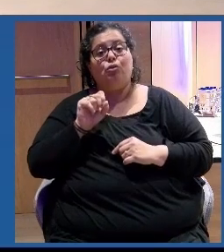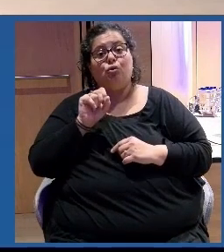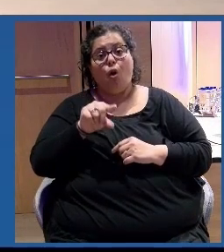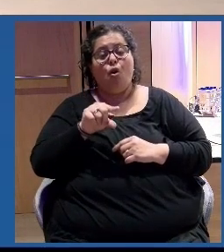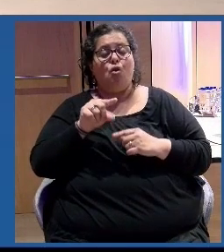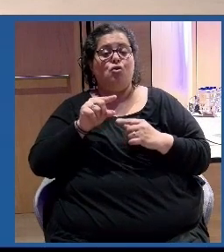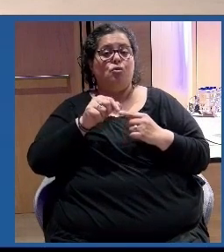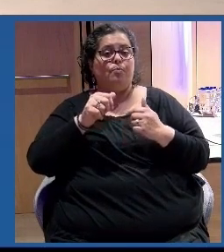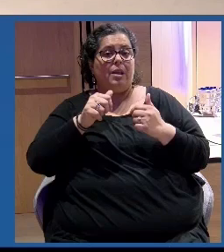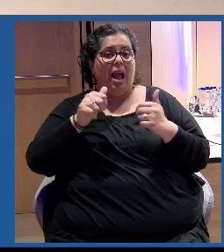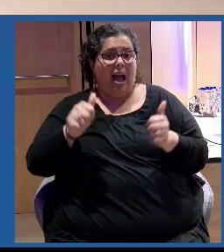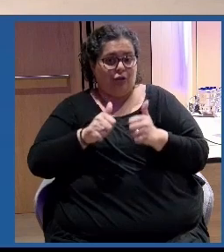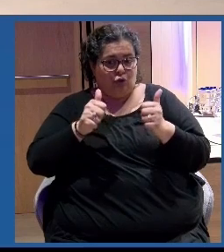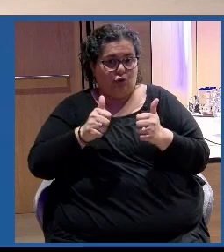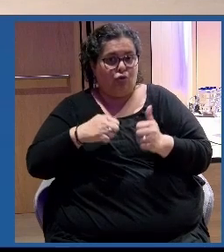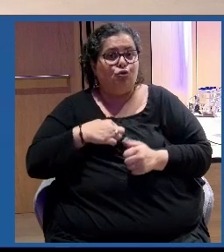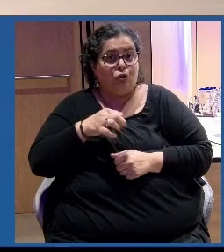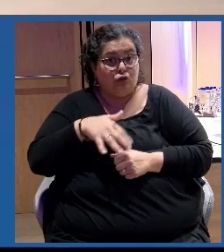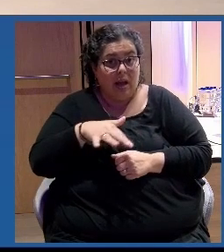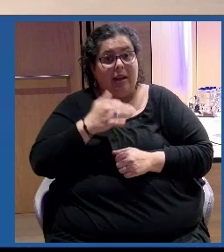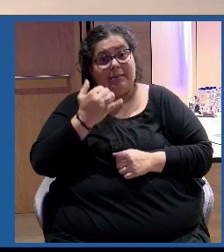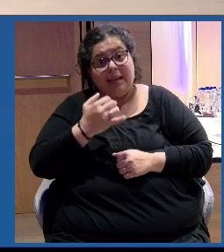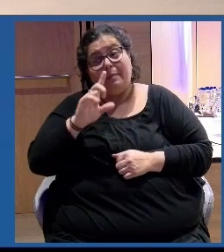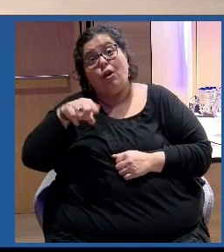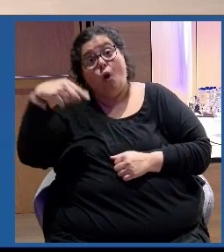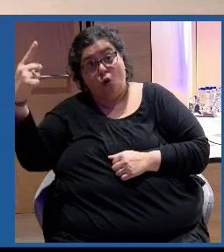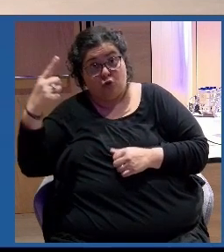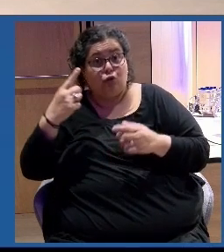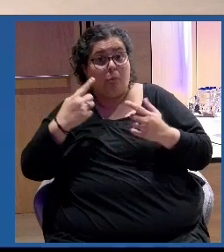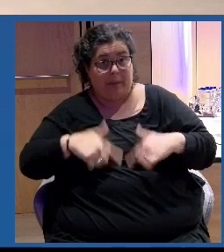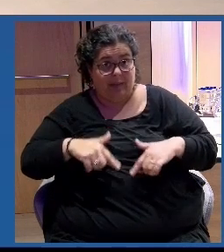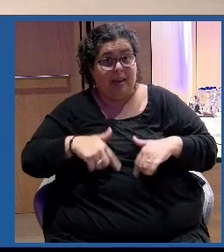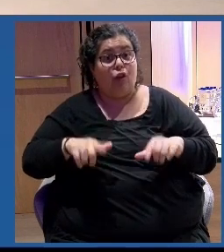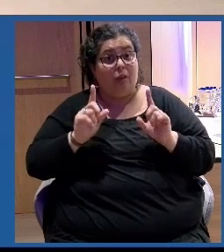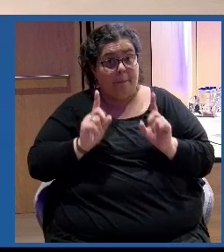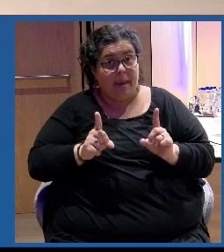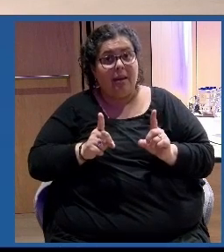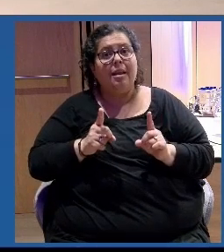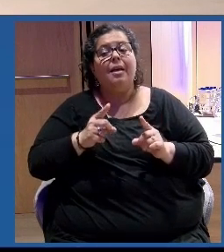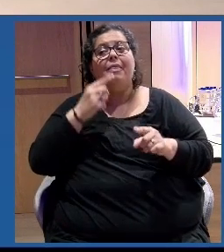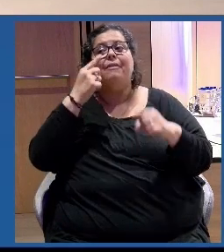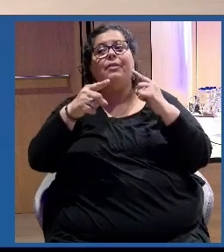también otros ministerios, las entidades que son